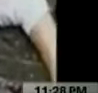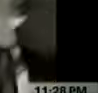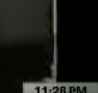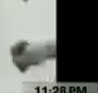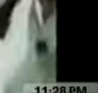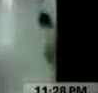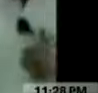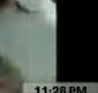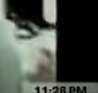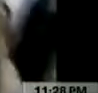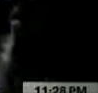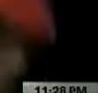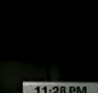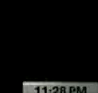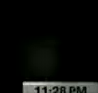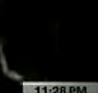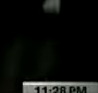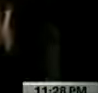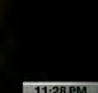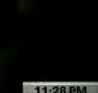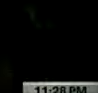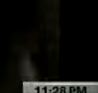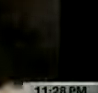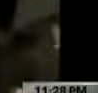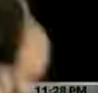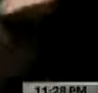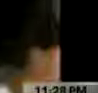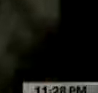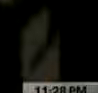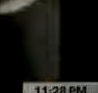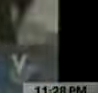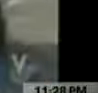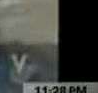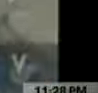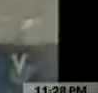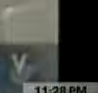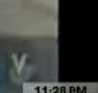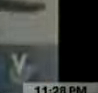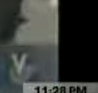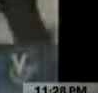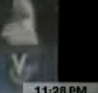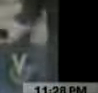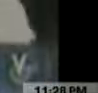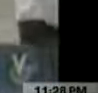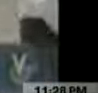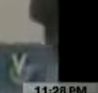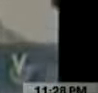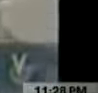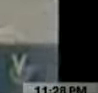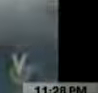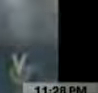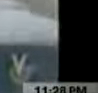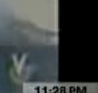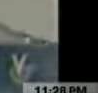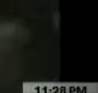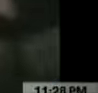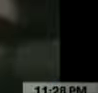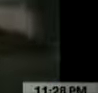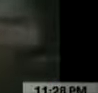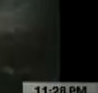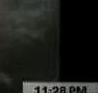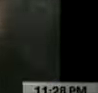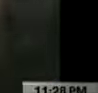necesarios para provocar intervención ejército, única fuerza en este país, frente a debilidad partidos